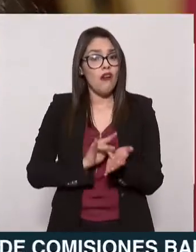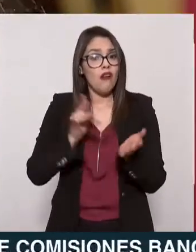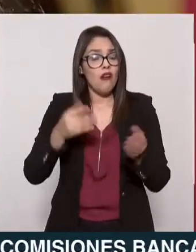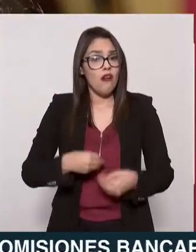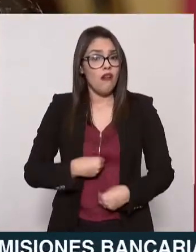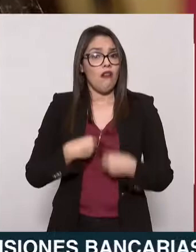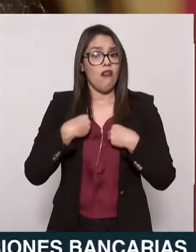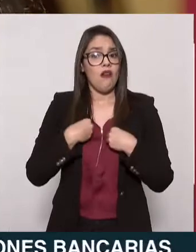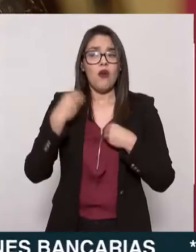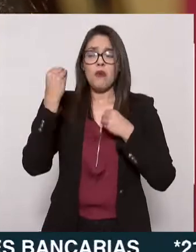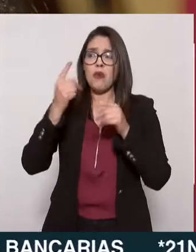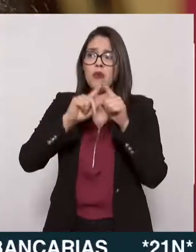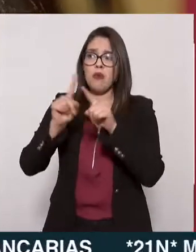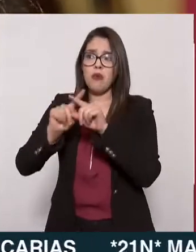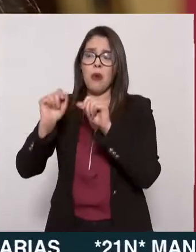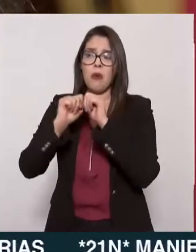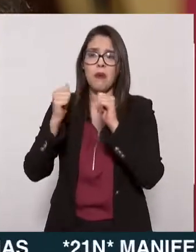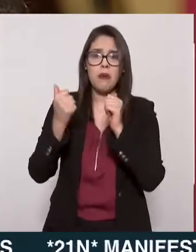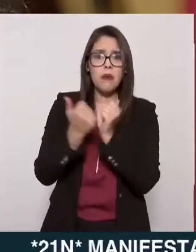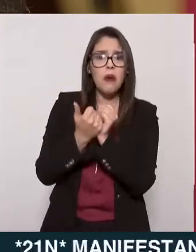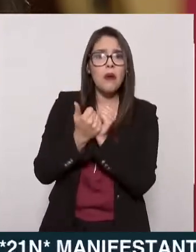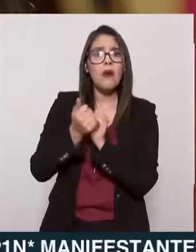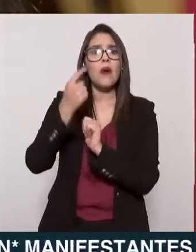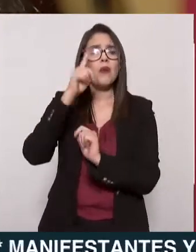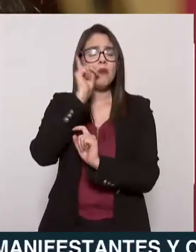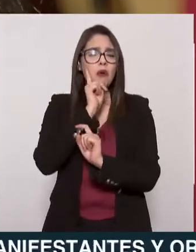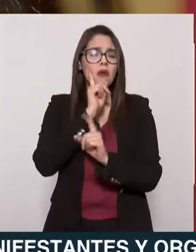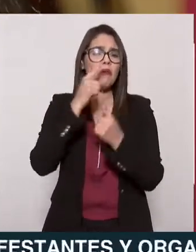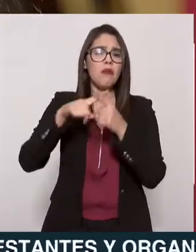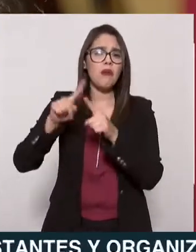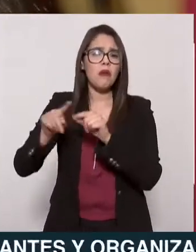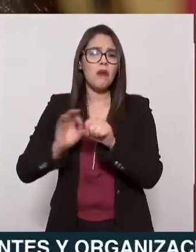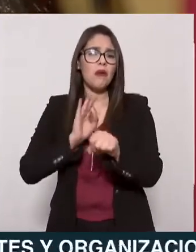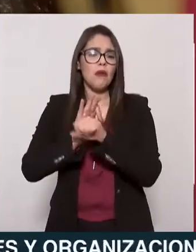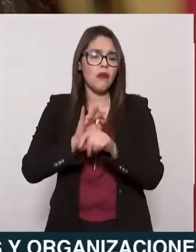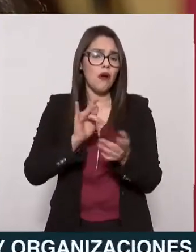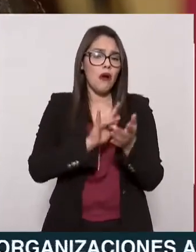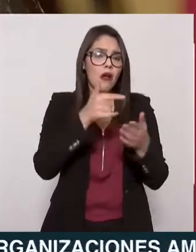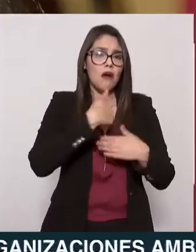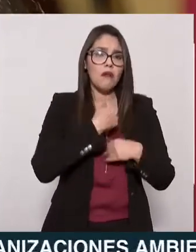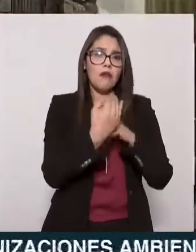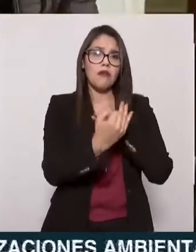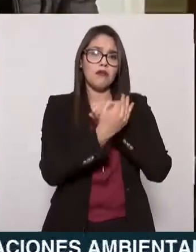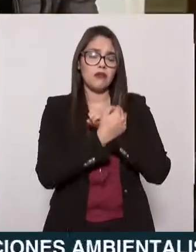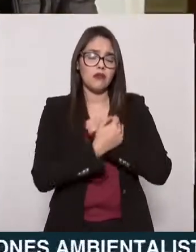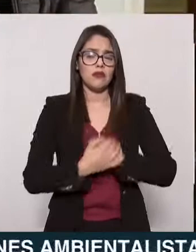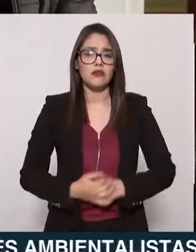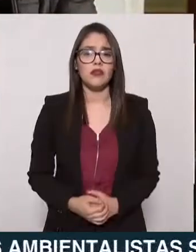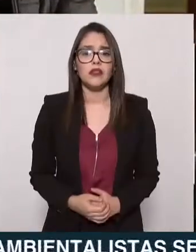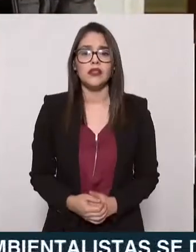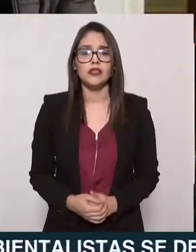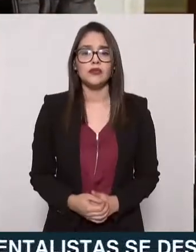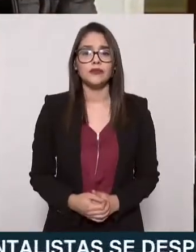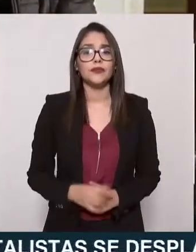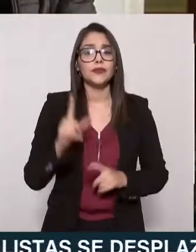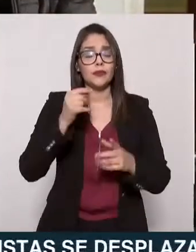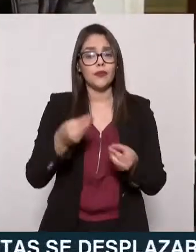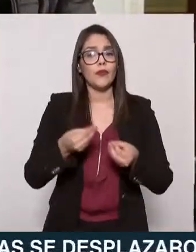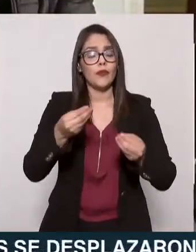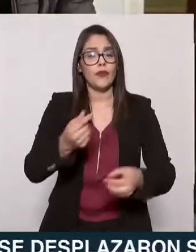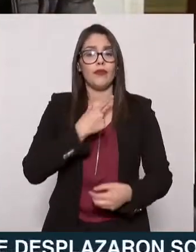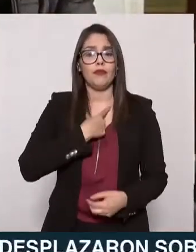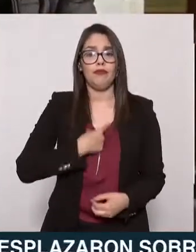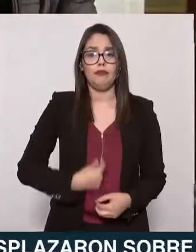movilizaciones colectivos y mujeres de organizaciones social derechos humanos. Tras entregar una medalla,